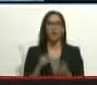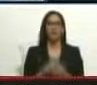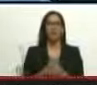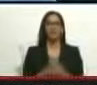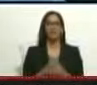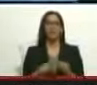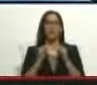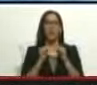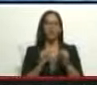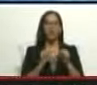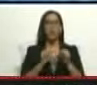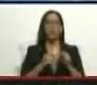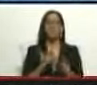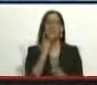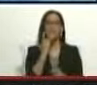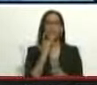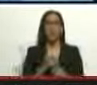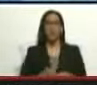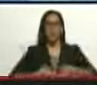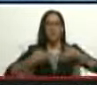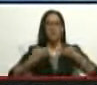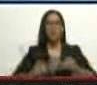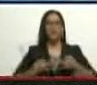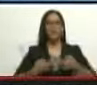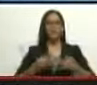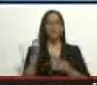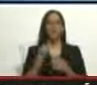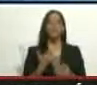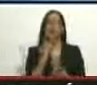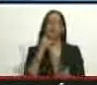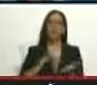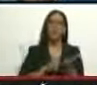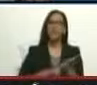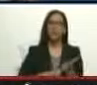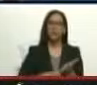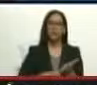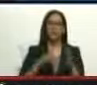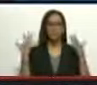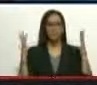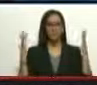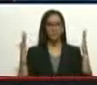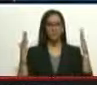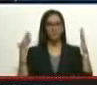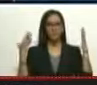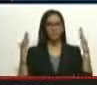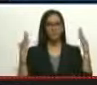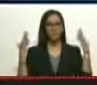mantuvo valiente, firme, como un héroe de verdad.